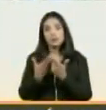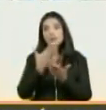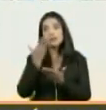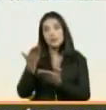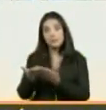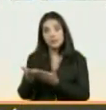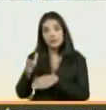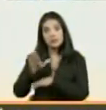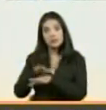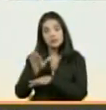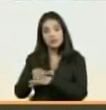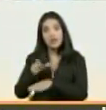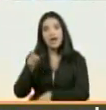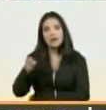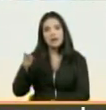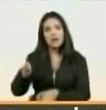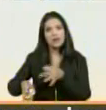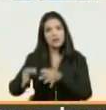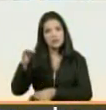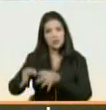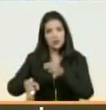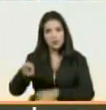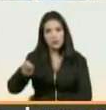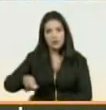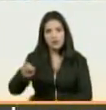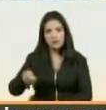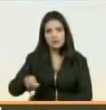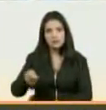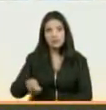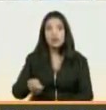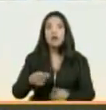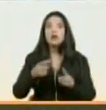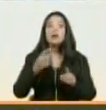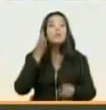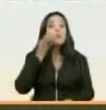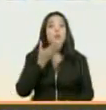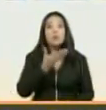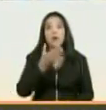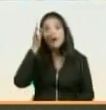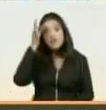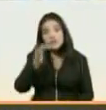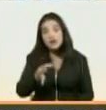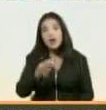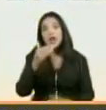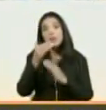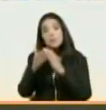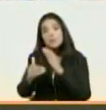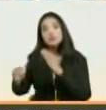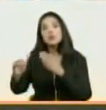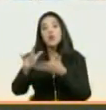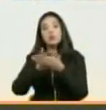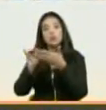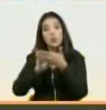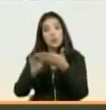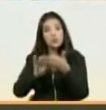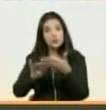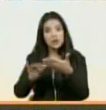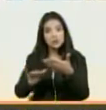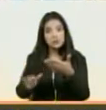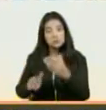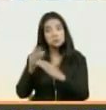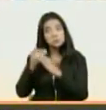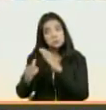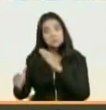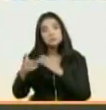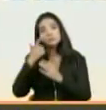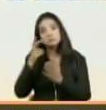este máximo tribunal si la señora fiscal envió una comunicación para que se